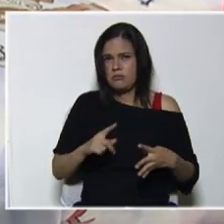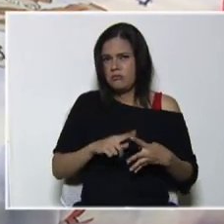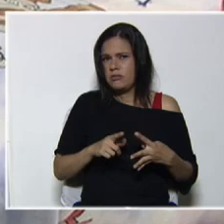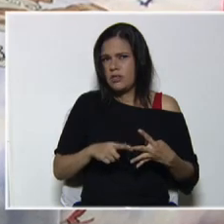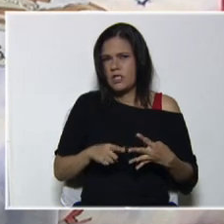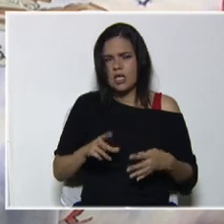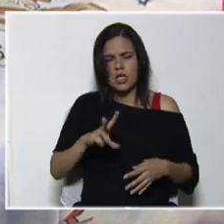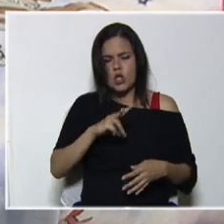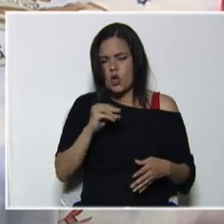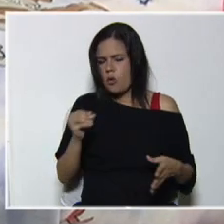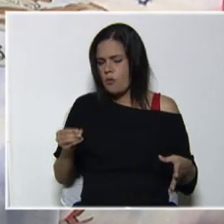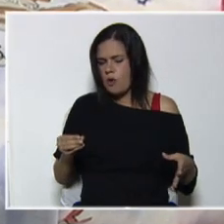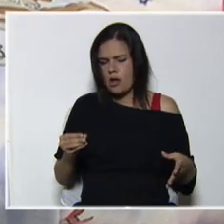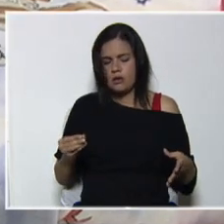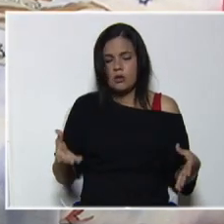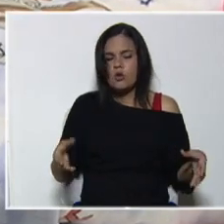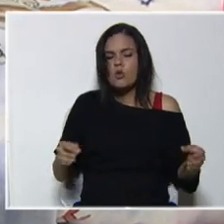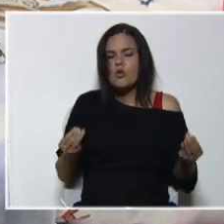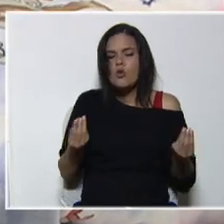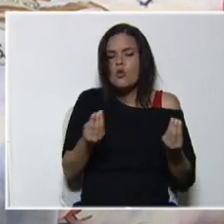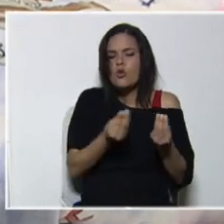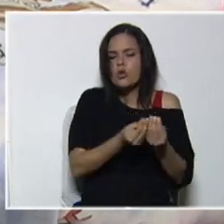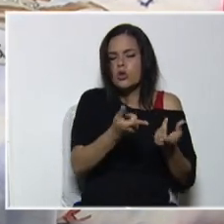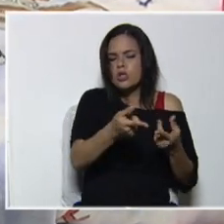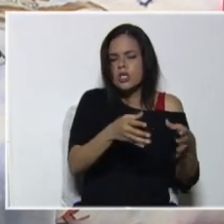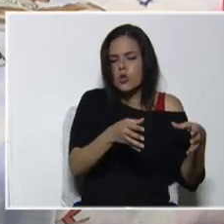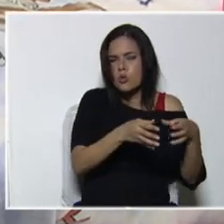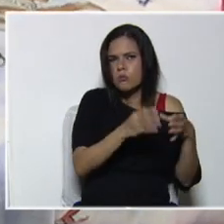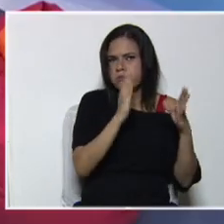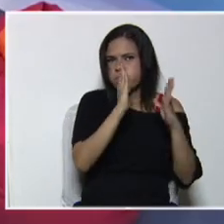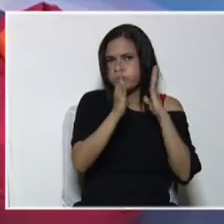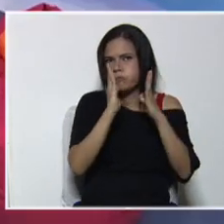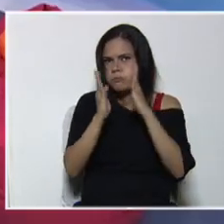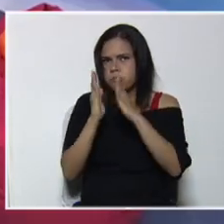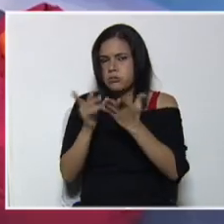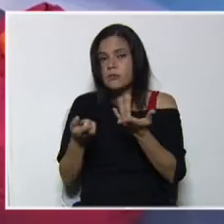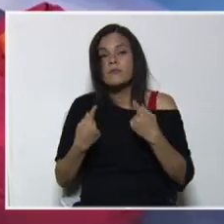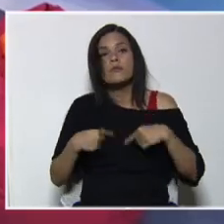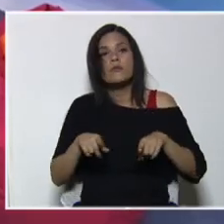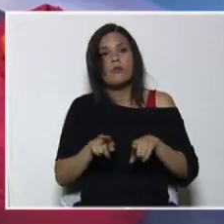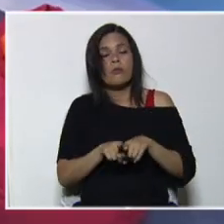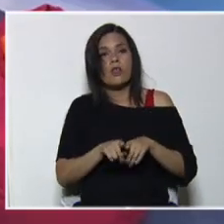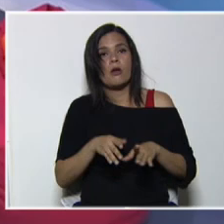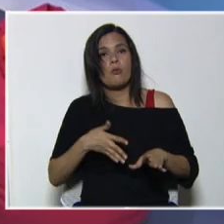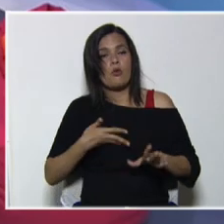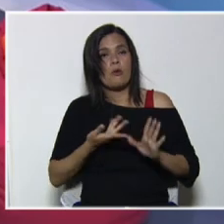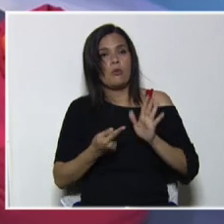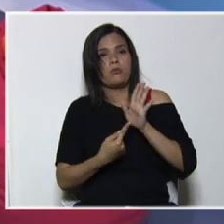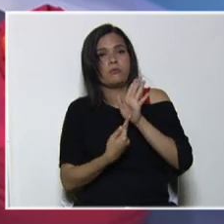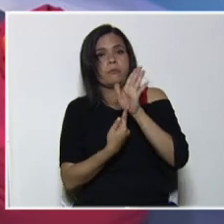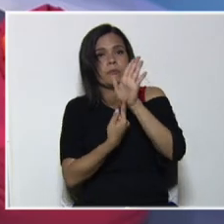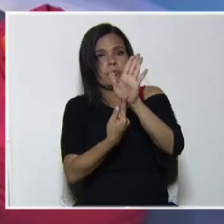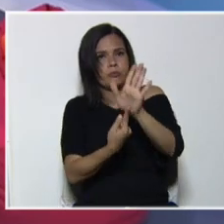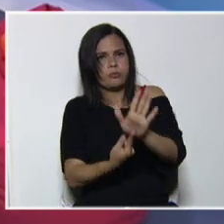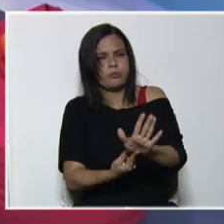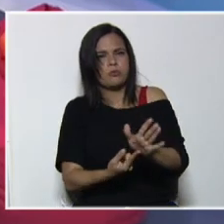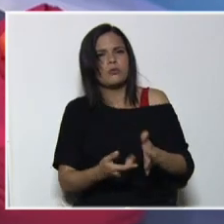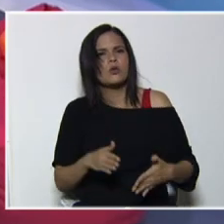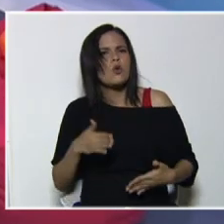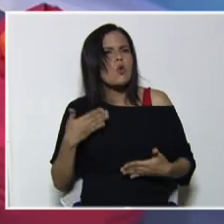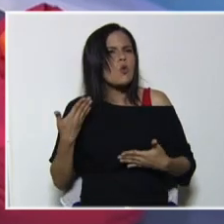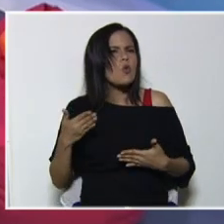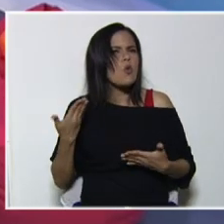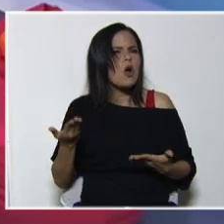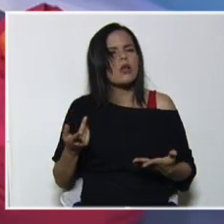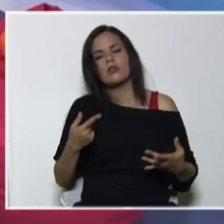no va asociado al conjunto que estamos organizando. Asimismo, podemos presentarle cuando